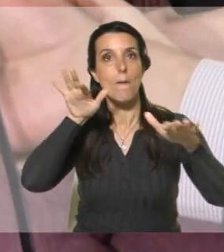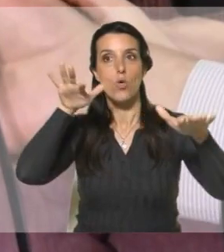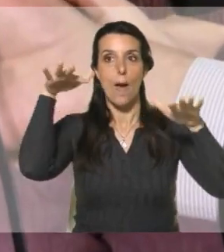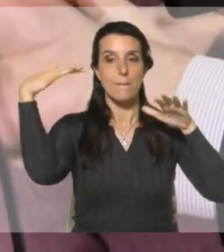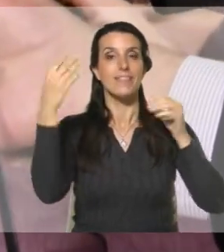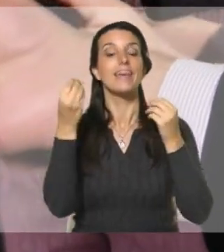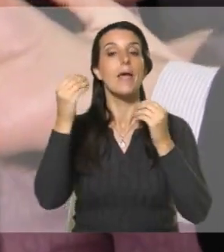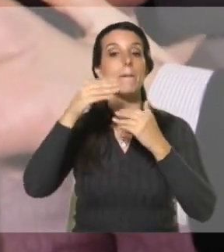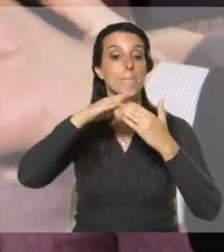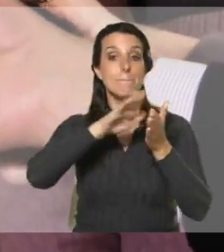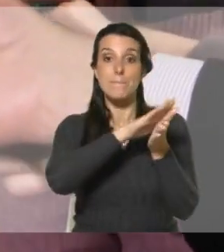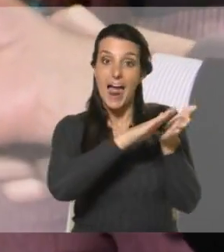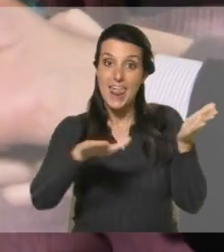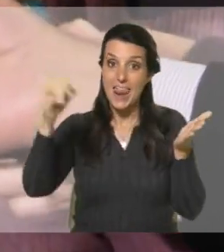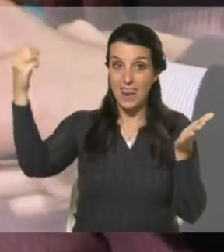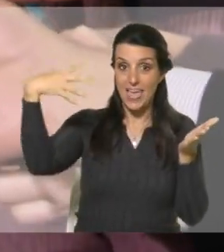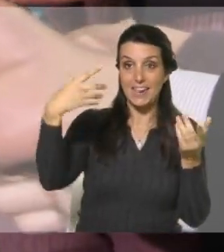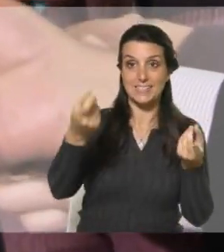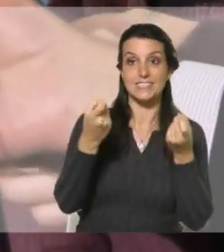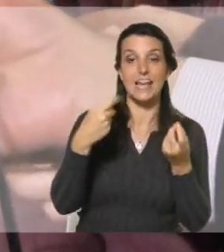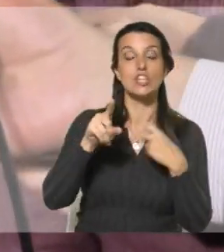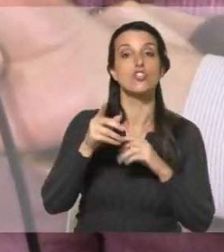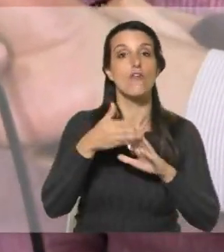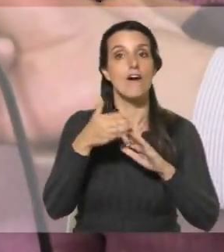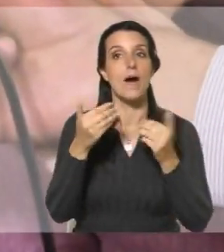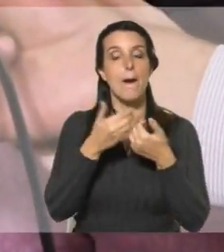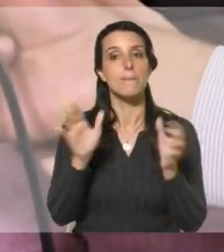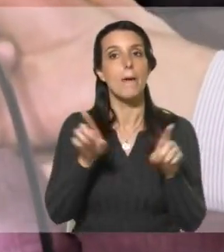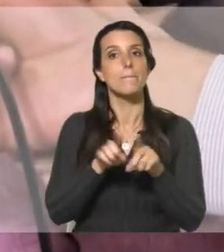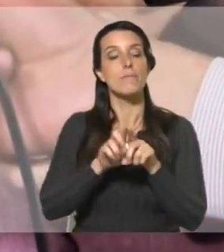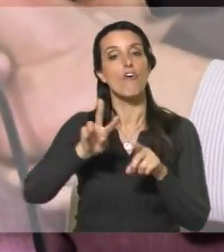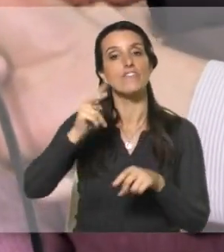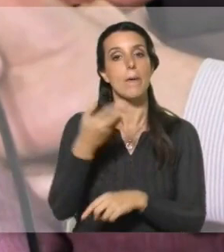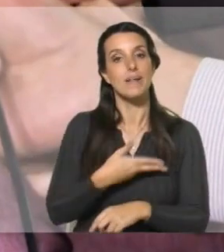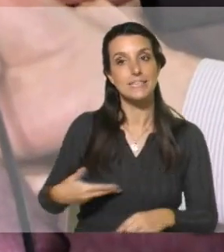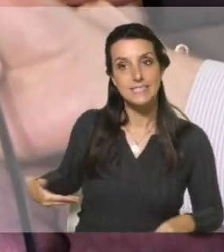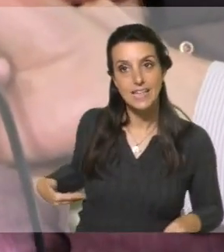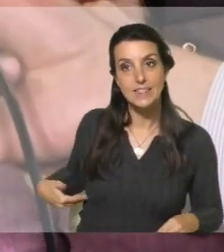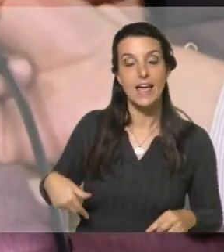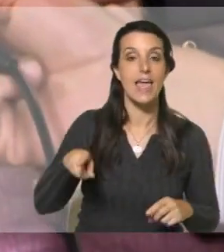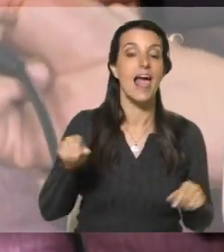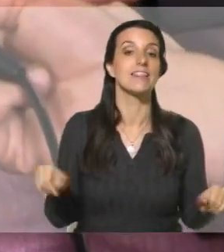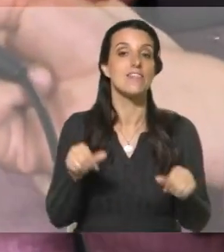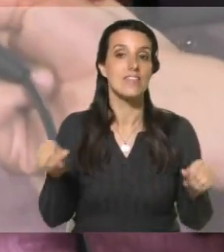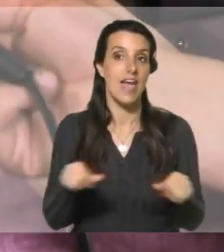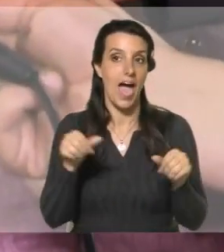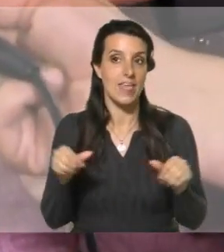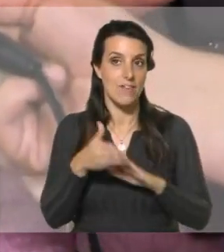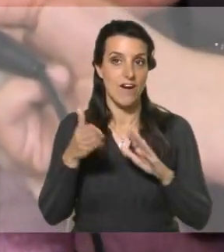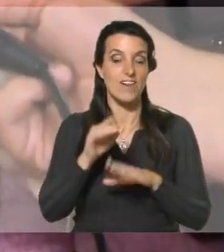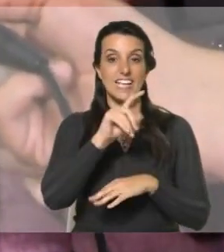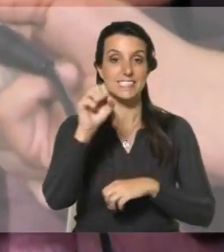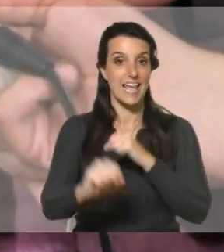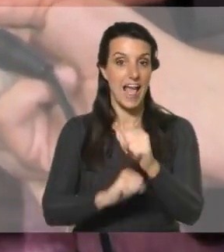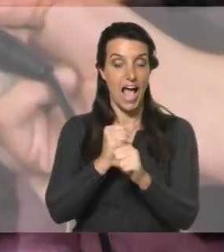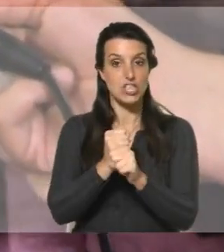los paneles solares estarían dando. Esto se enmarca, como lo ha dicho la vicepresidenta, en las actividades que rumbo a los 100 años